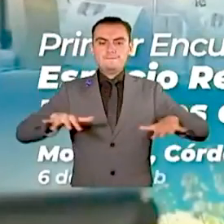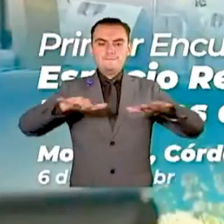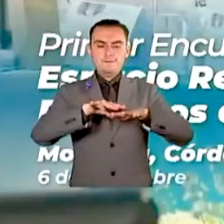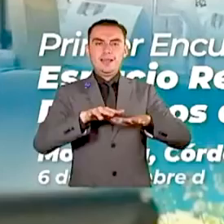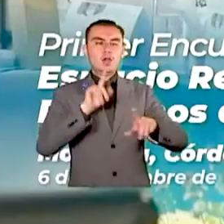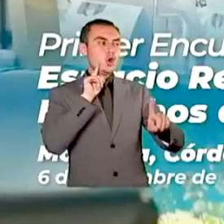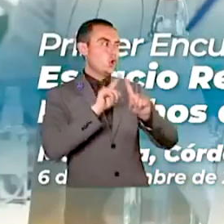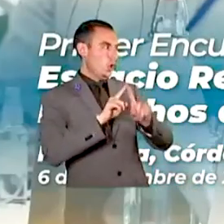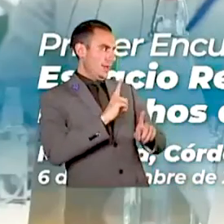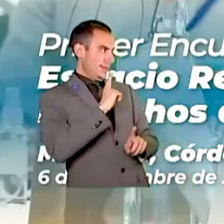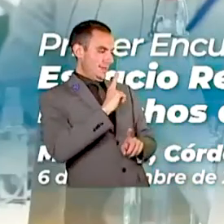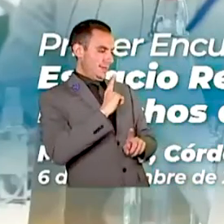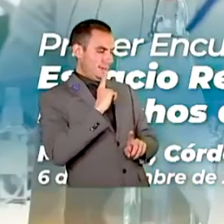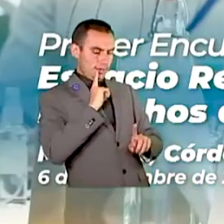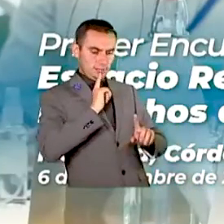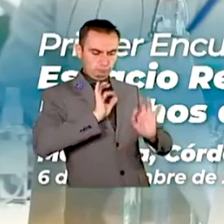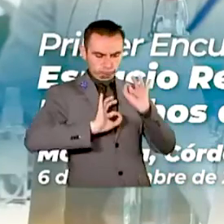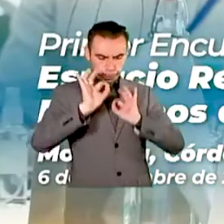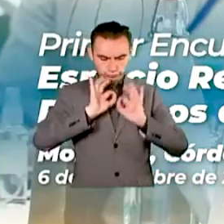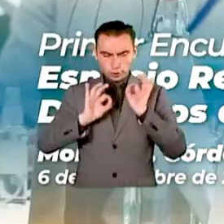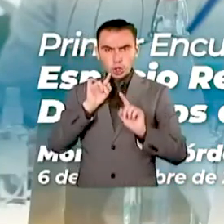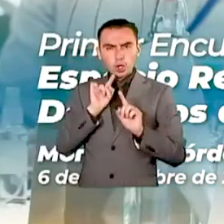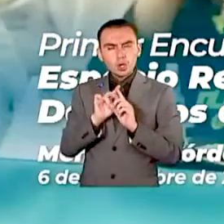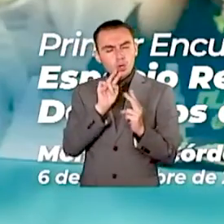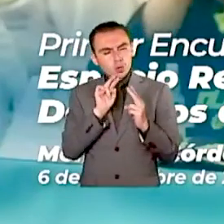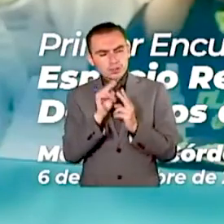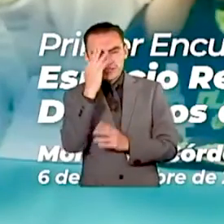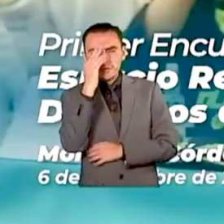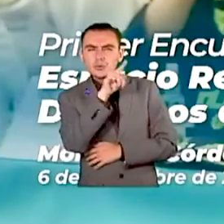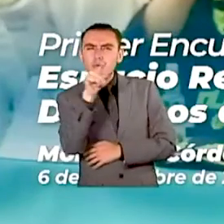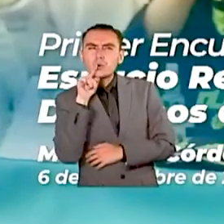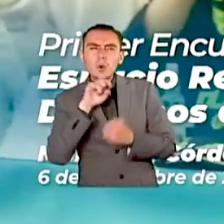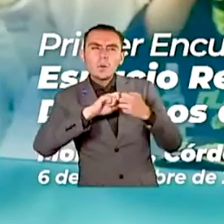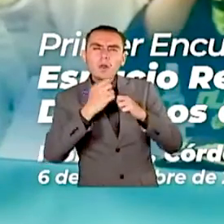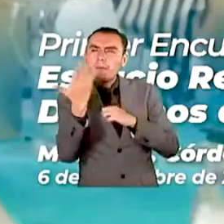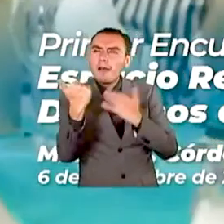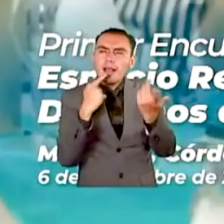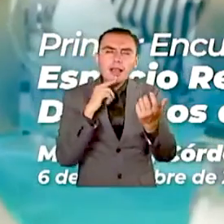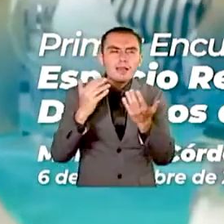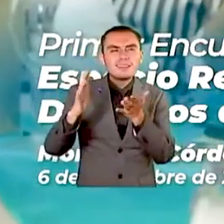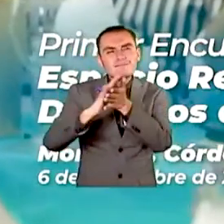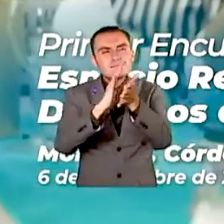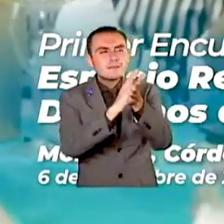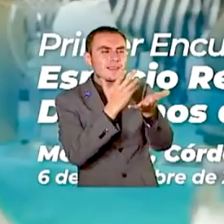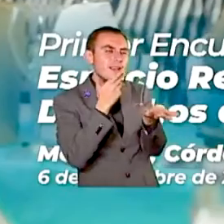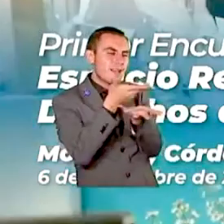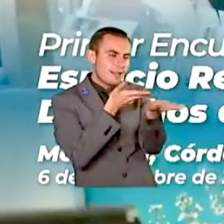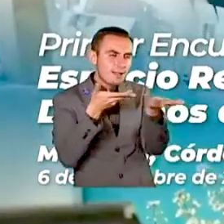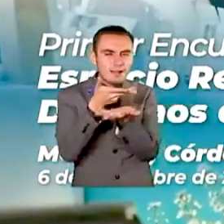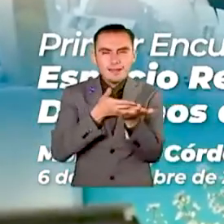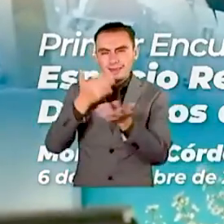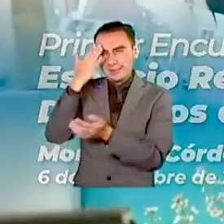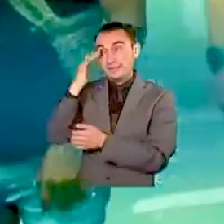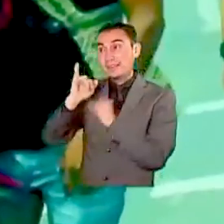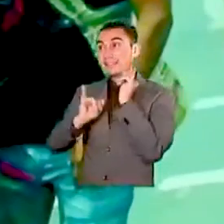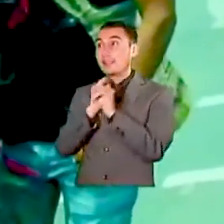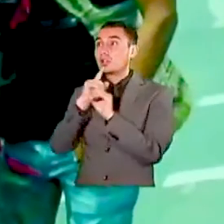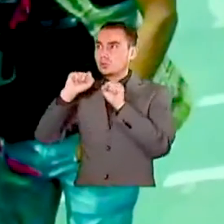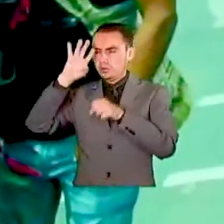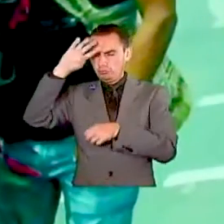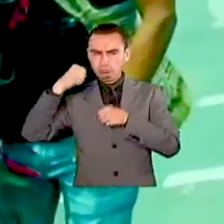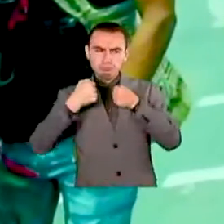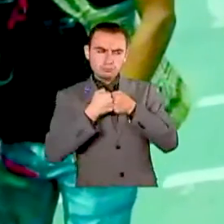Líderes y Lideresas Sociales con el fin de conocer sus problemáticas y gestionar soluciones con el Estado y organizaciones